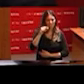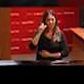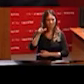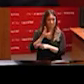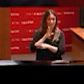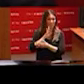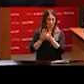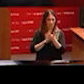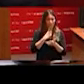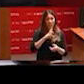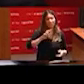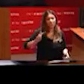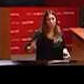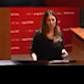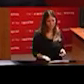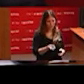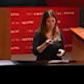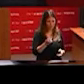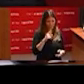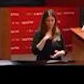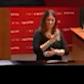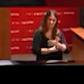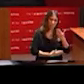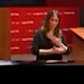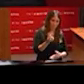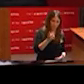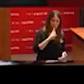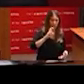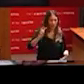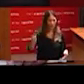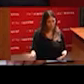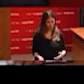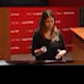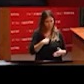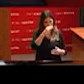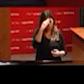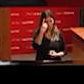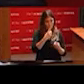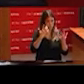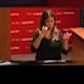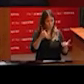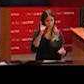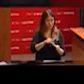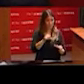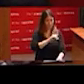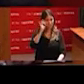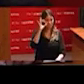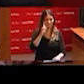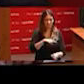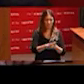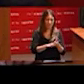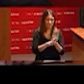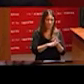dicho en la mesa de diversidad en vez de discapacidad yo creo que alguno de los asistentes en las ponencias anteriores también lo habéis